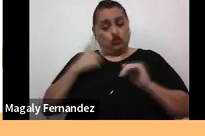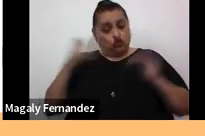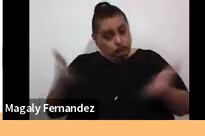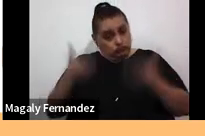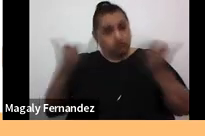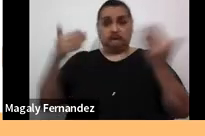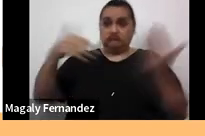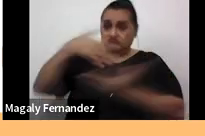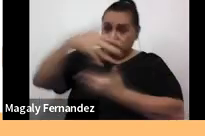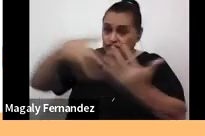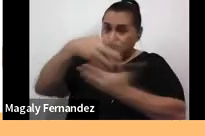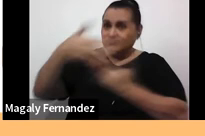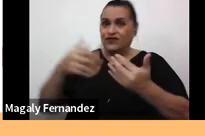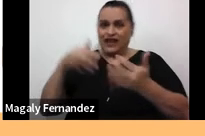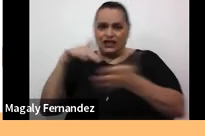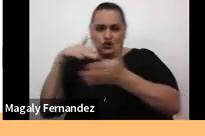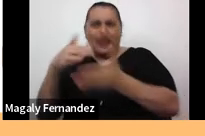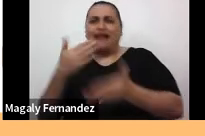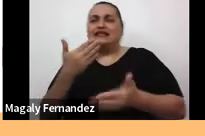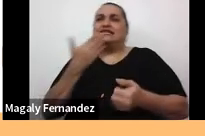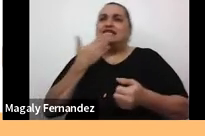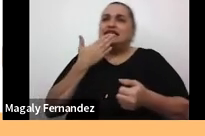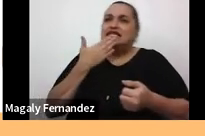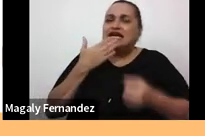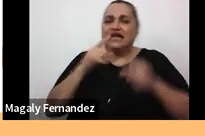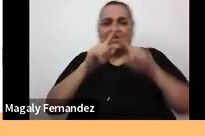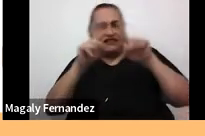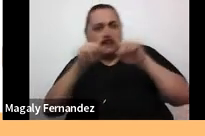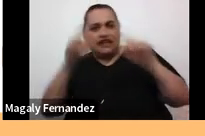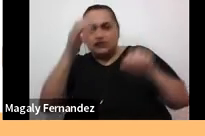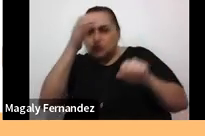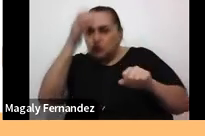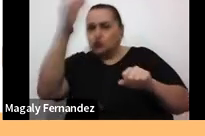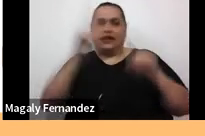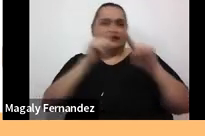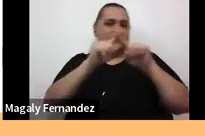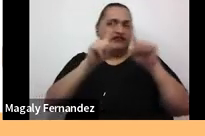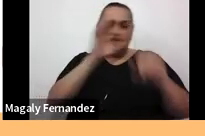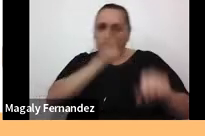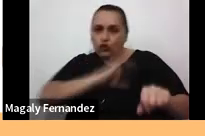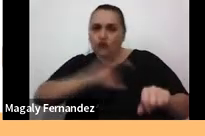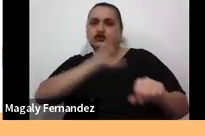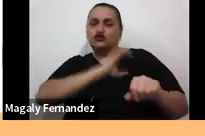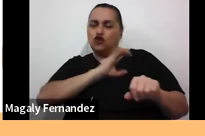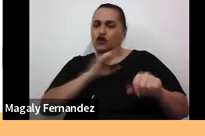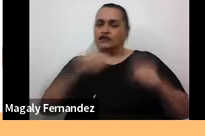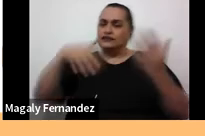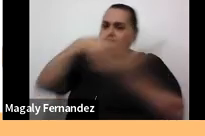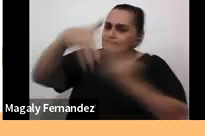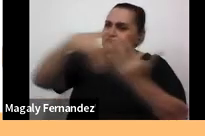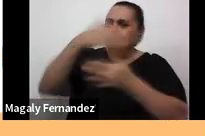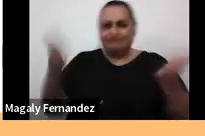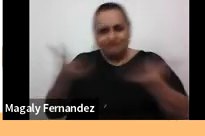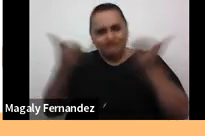entre estudiantes no se indígenas de distintas culturas de distintas condiciones este realmente como